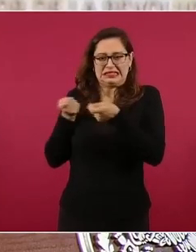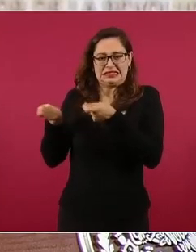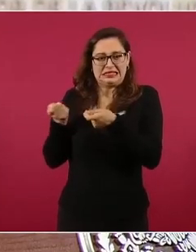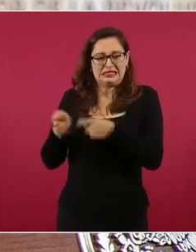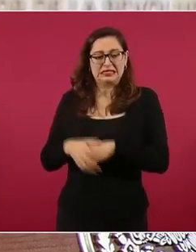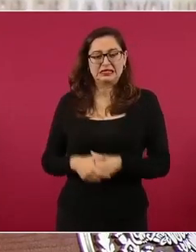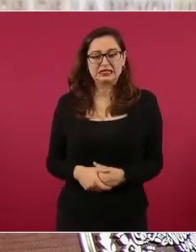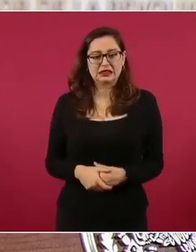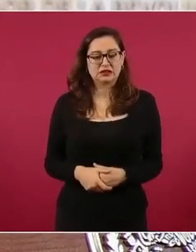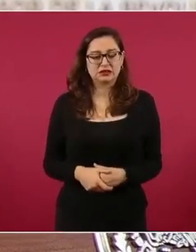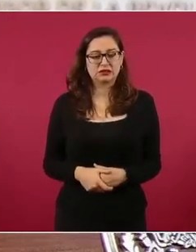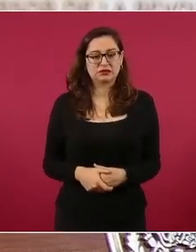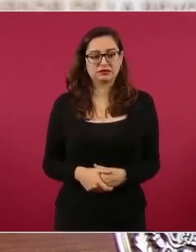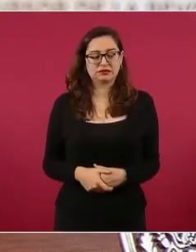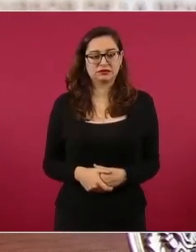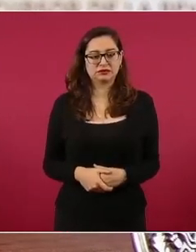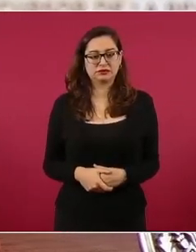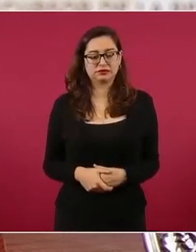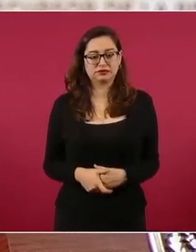Pero no por eso